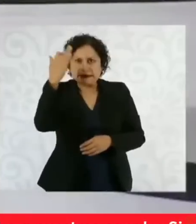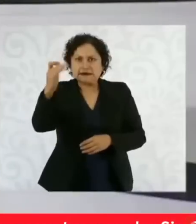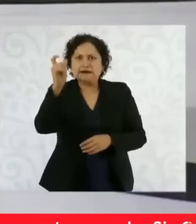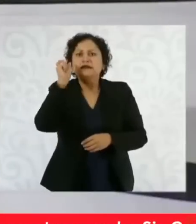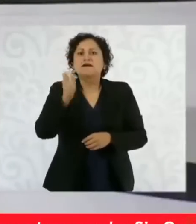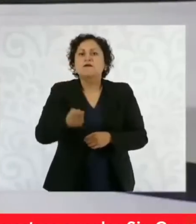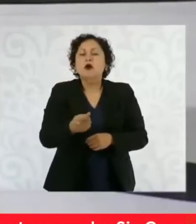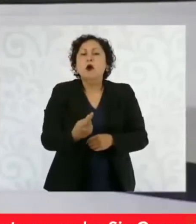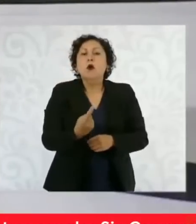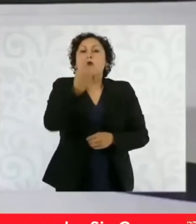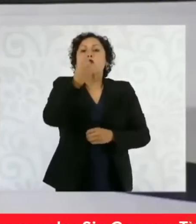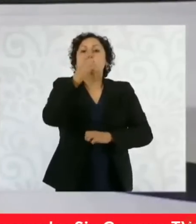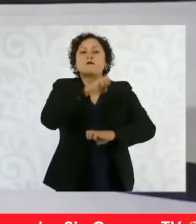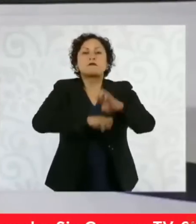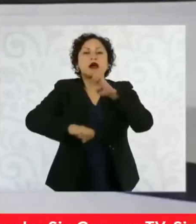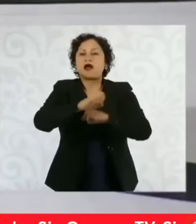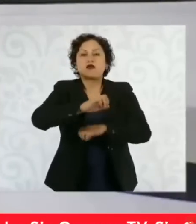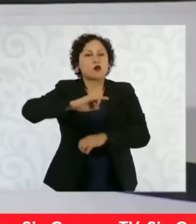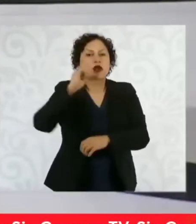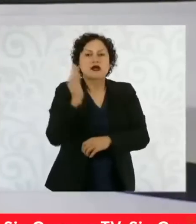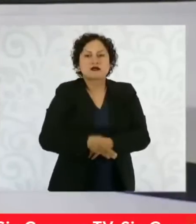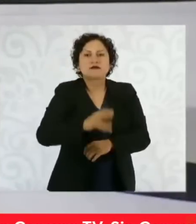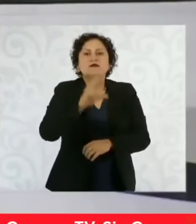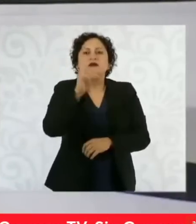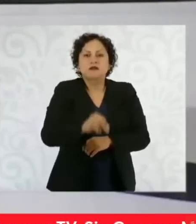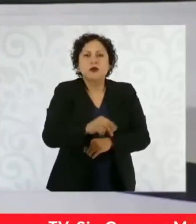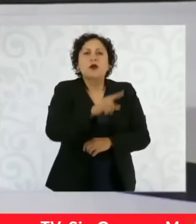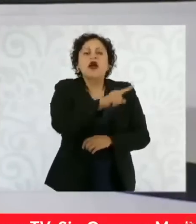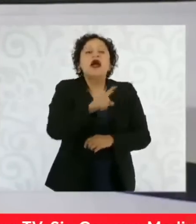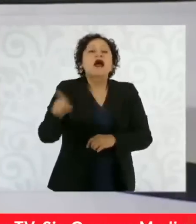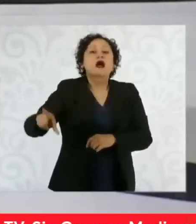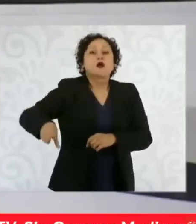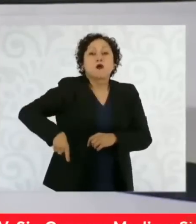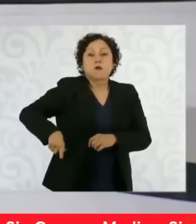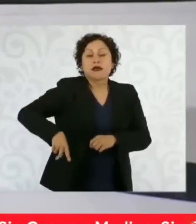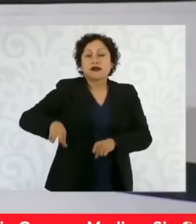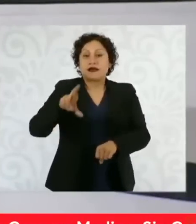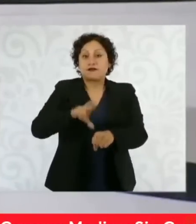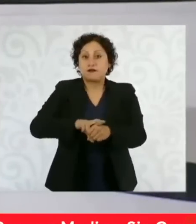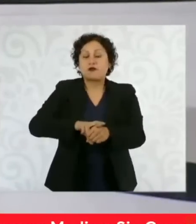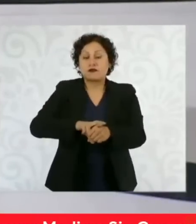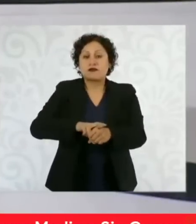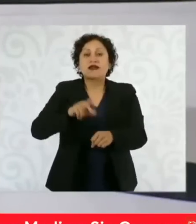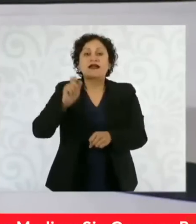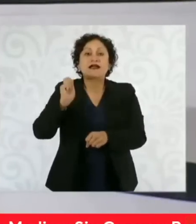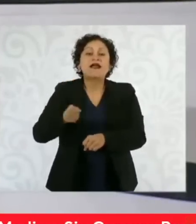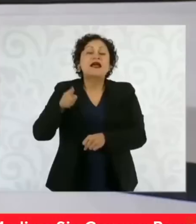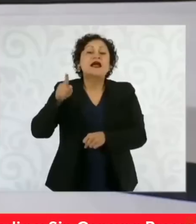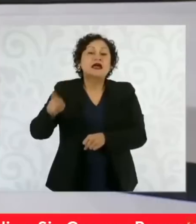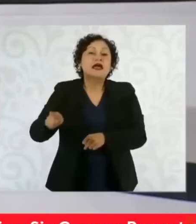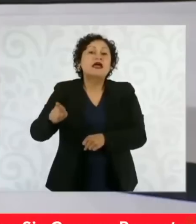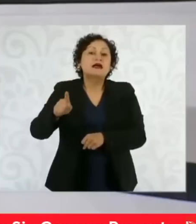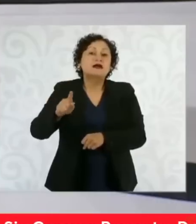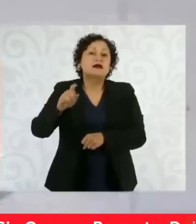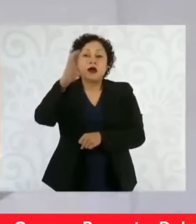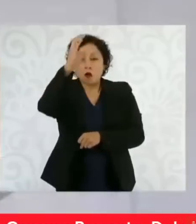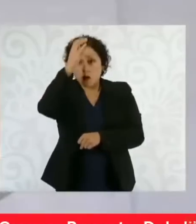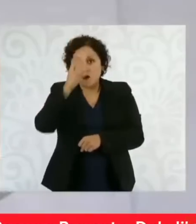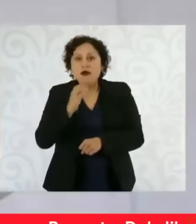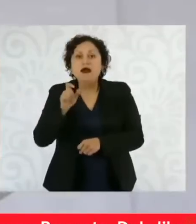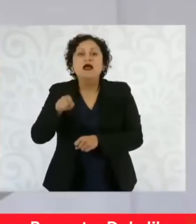ese golpe de Estado, el gobernador de Coahuila, estado natal de Madero, Venustiano